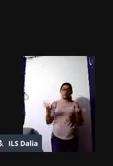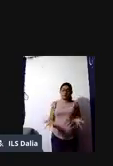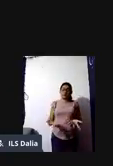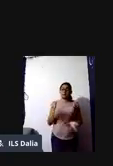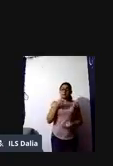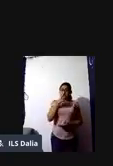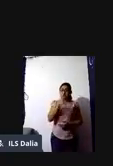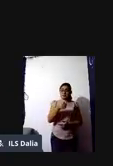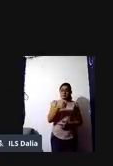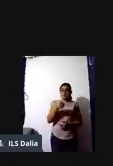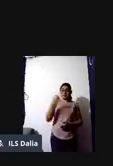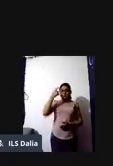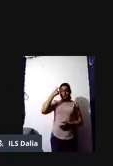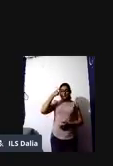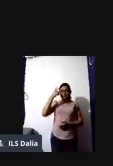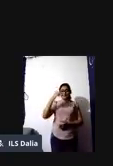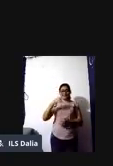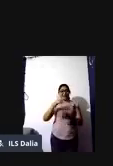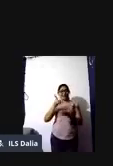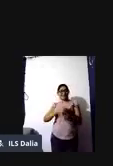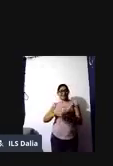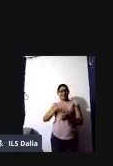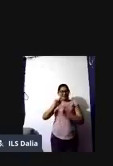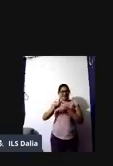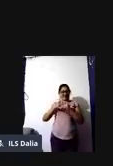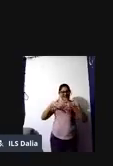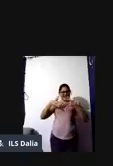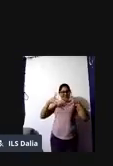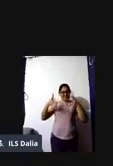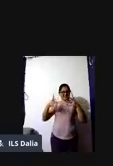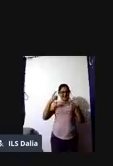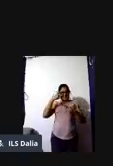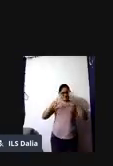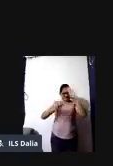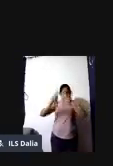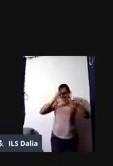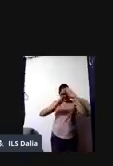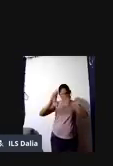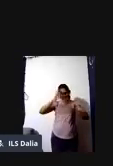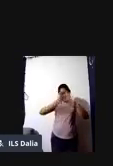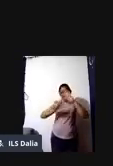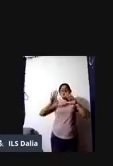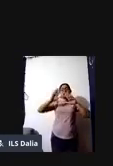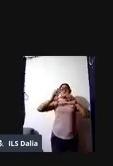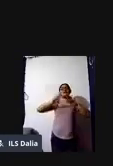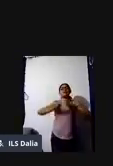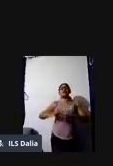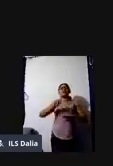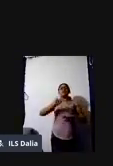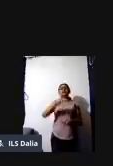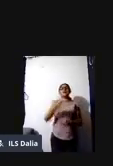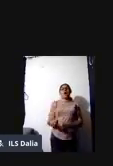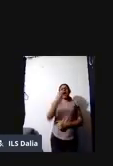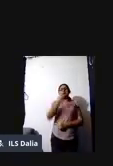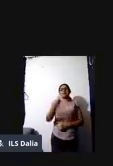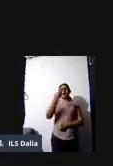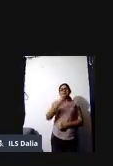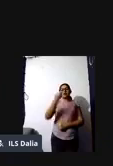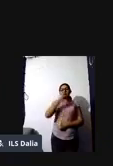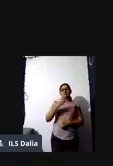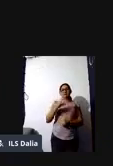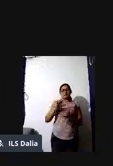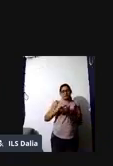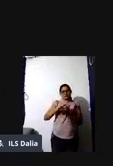el volumen a tu ballena. Lo que estás haciendo es alimentarla más. La irritabilidad se